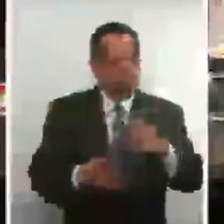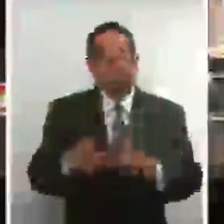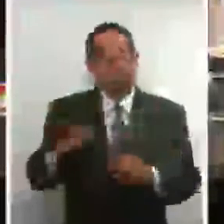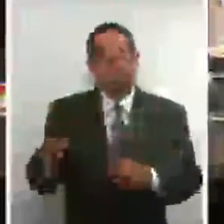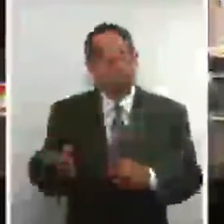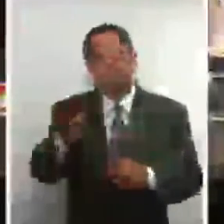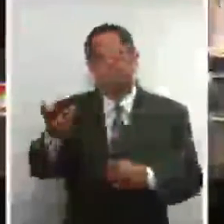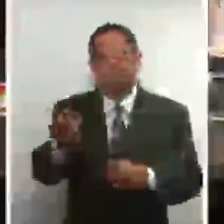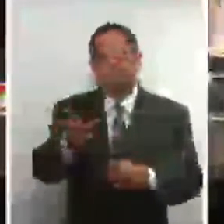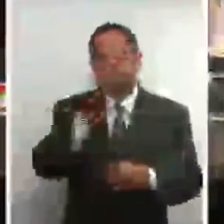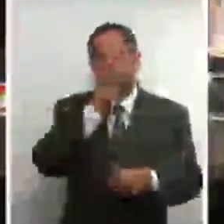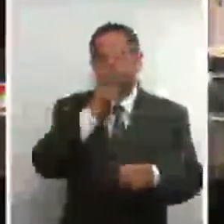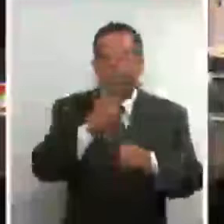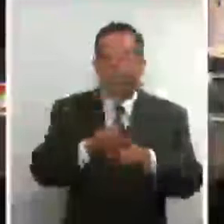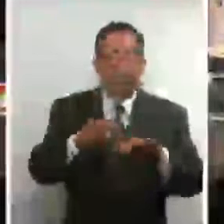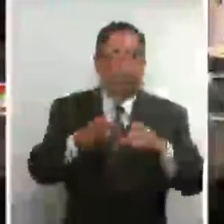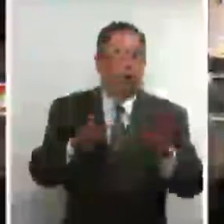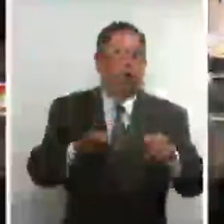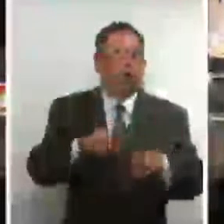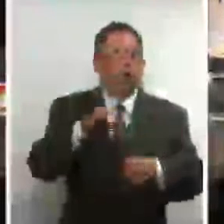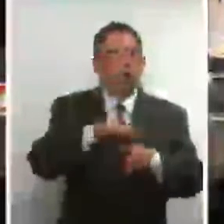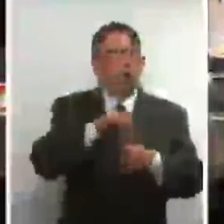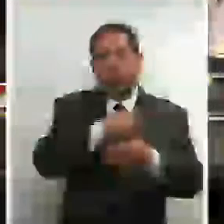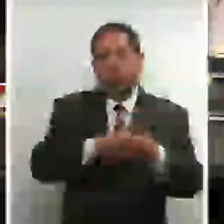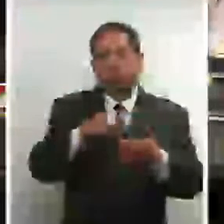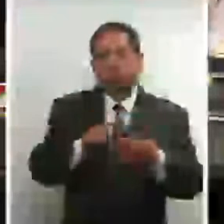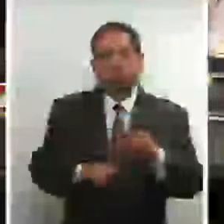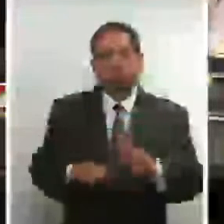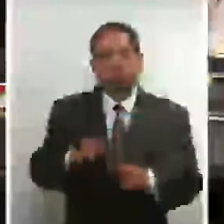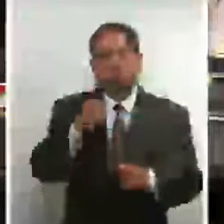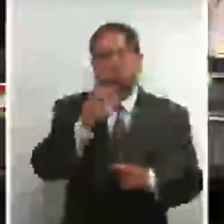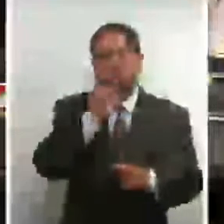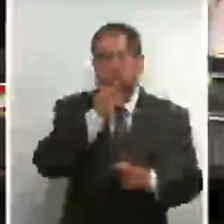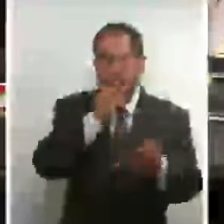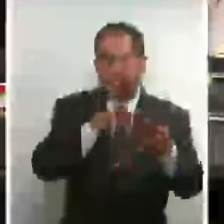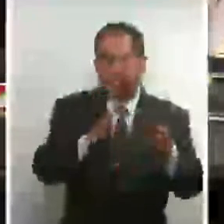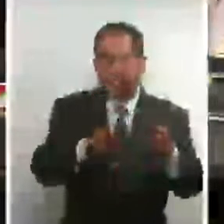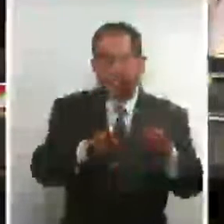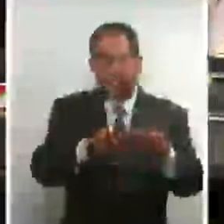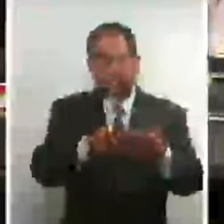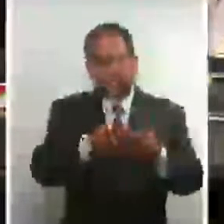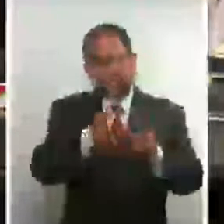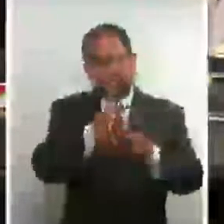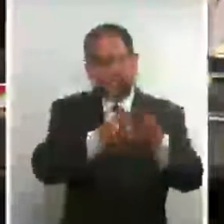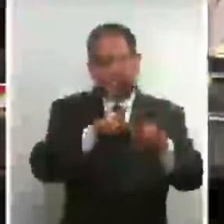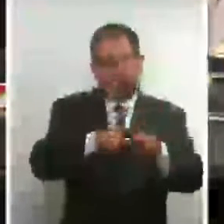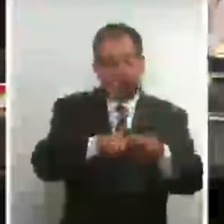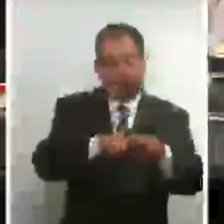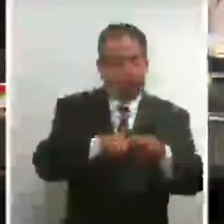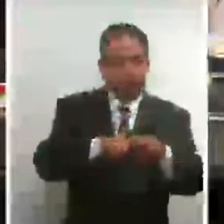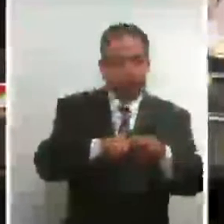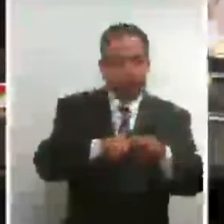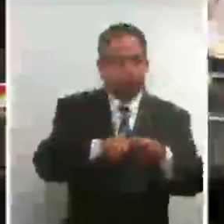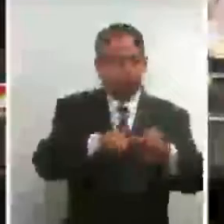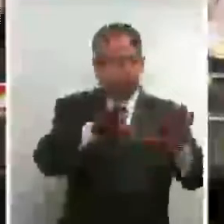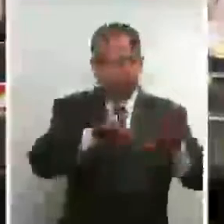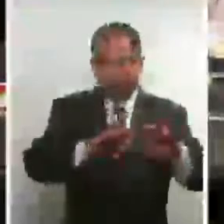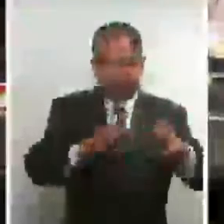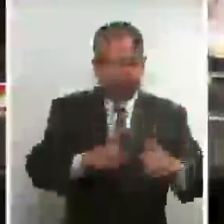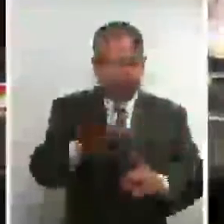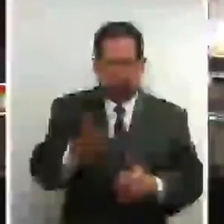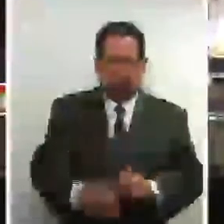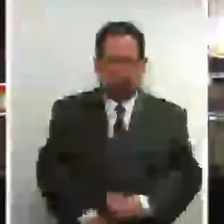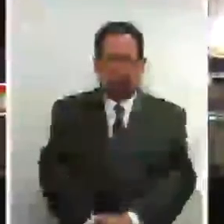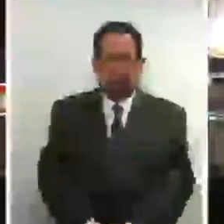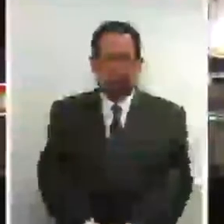Secretaría abra el sistema de votación por 1 minuto para recoger la votación nominal del Pleno.